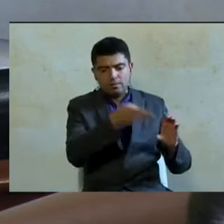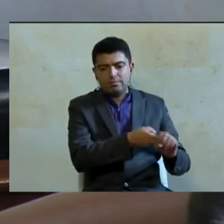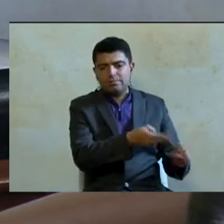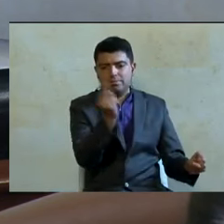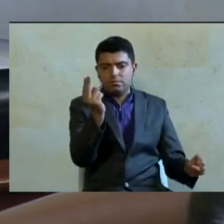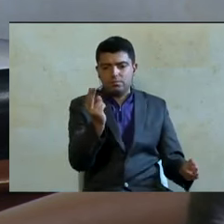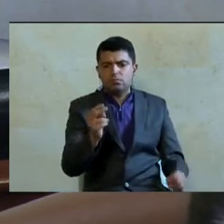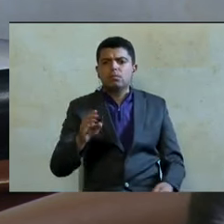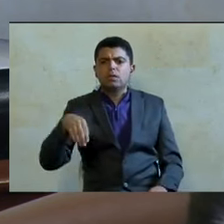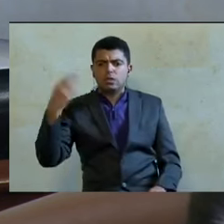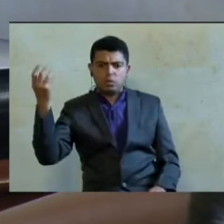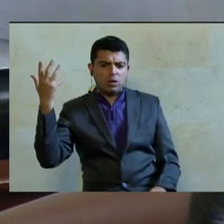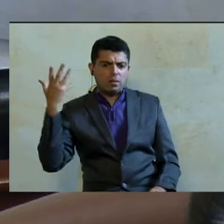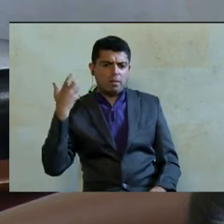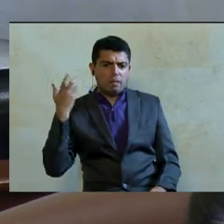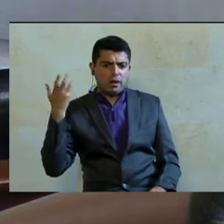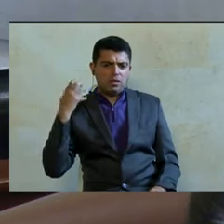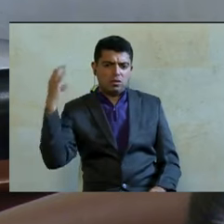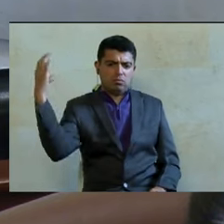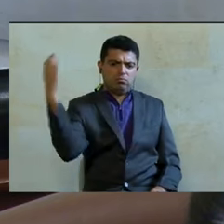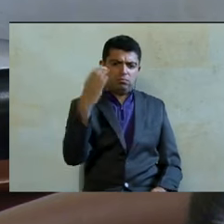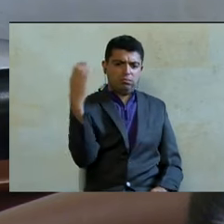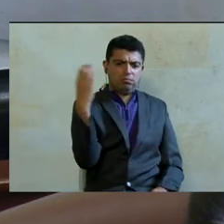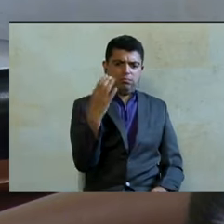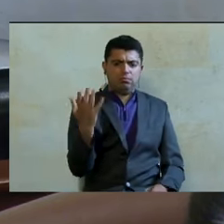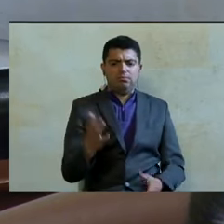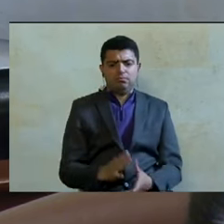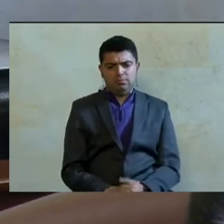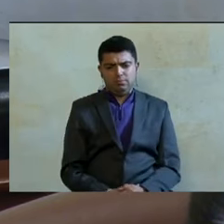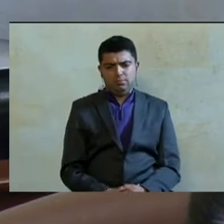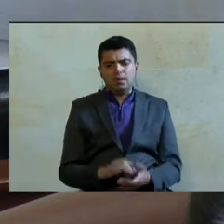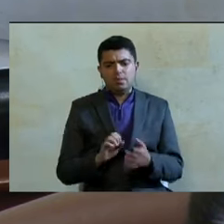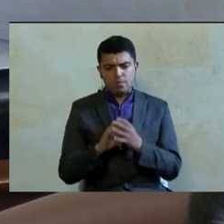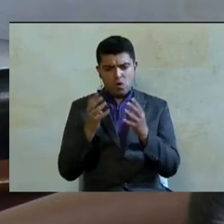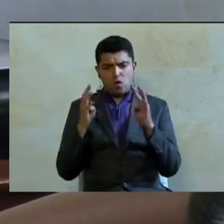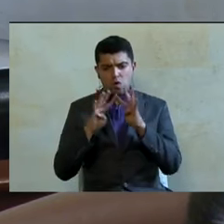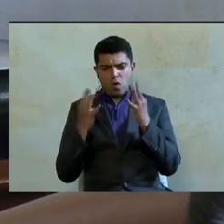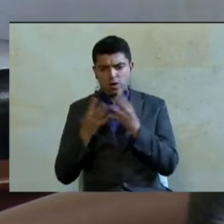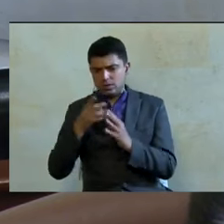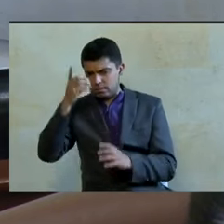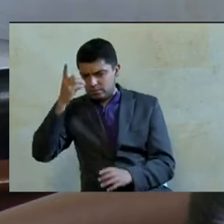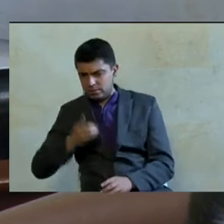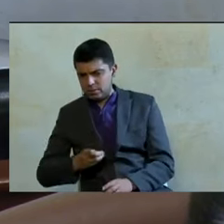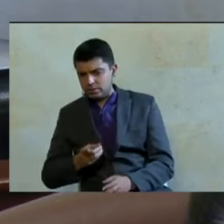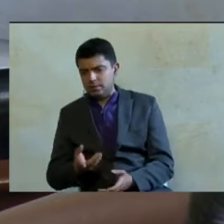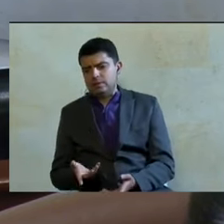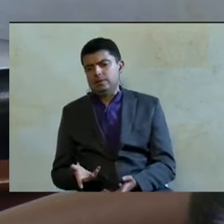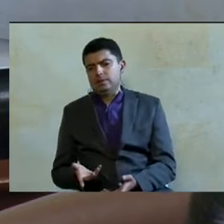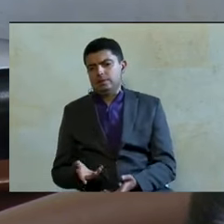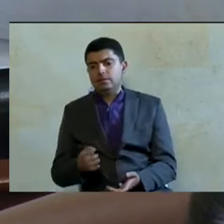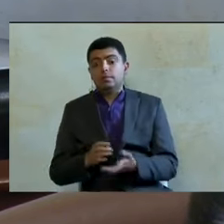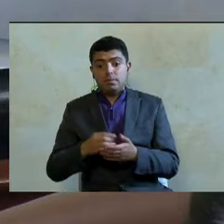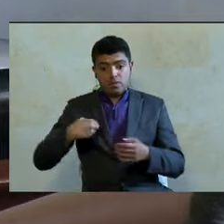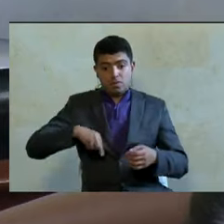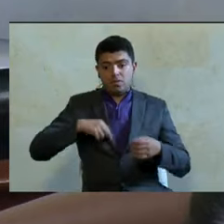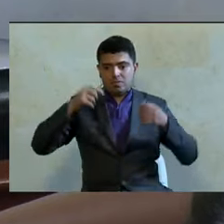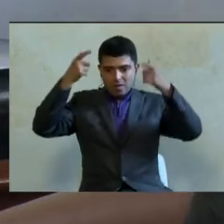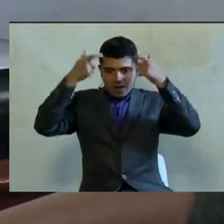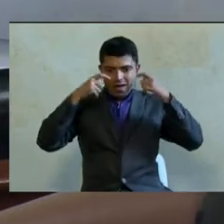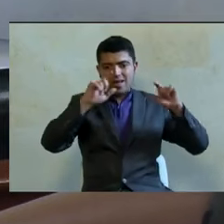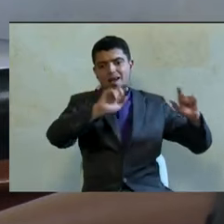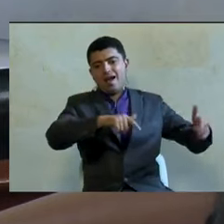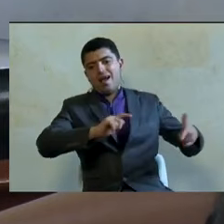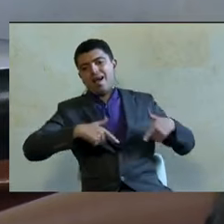y beneficiado con una pensión porque este congreso lo seremos un rey de burlas si